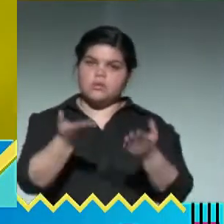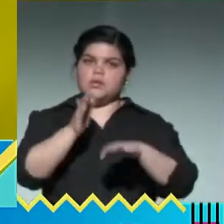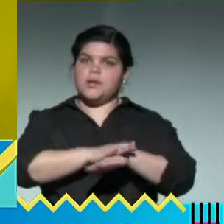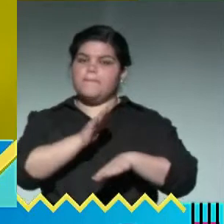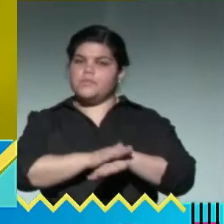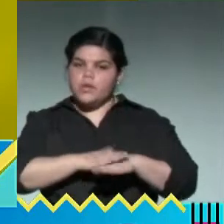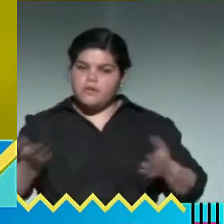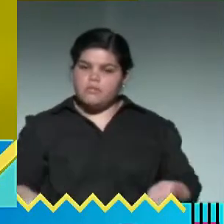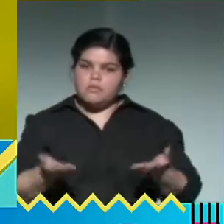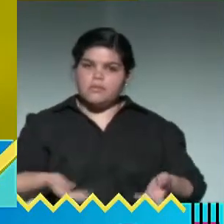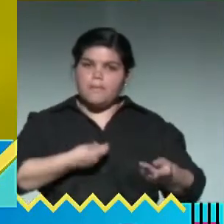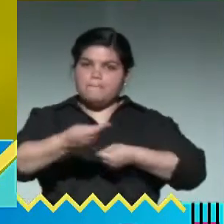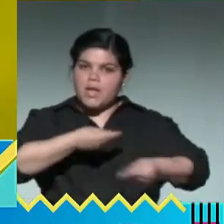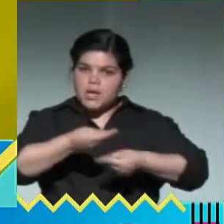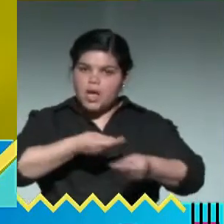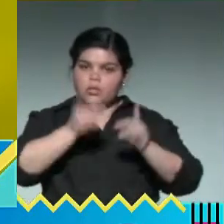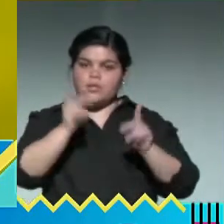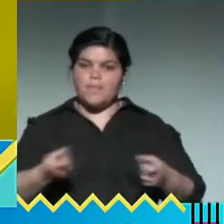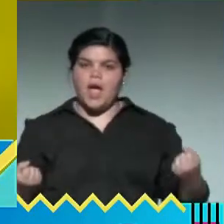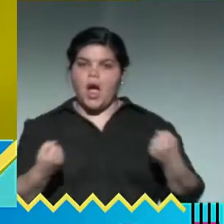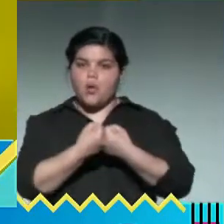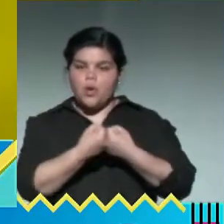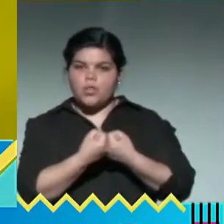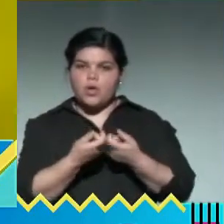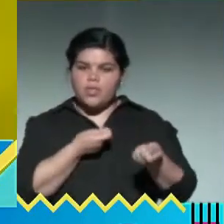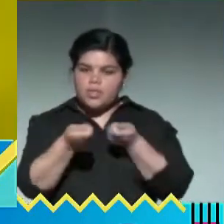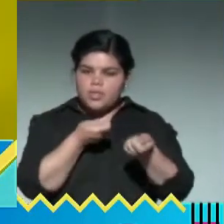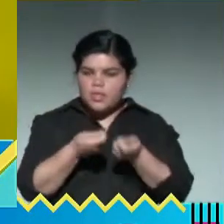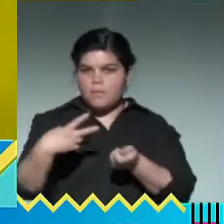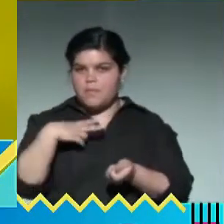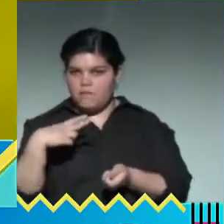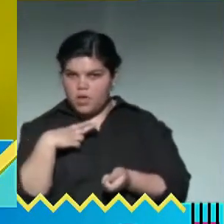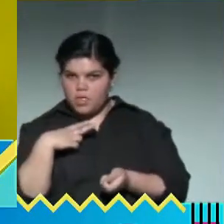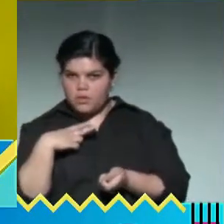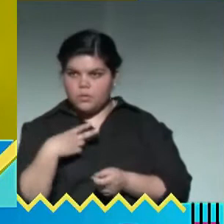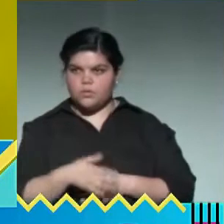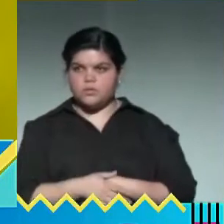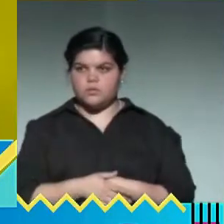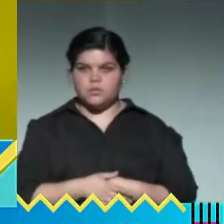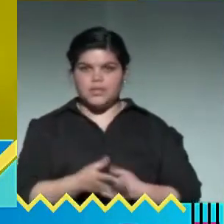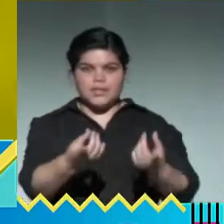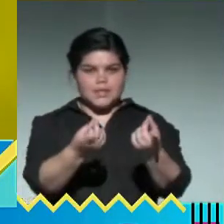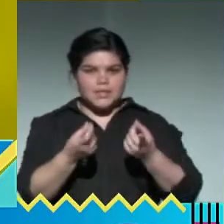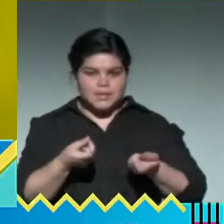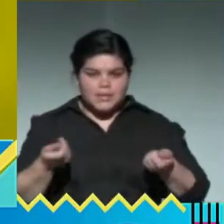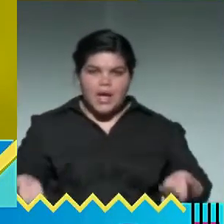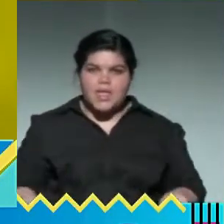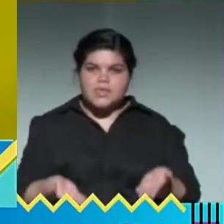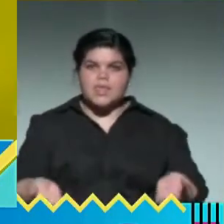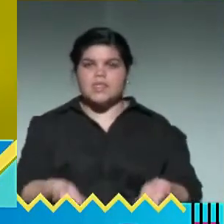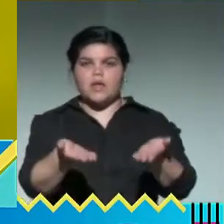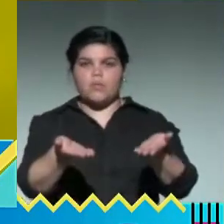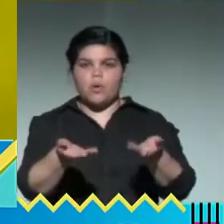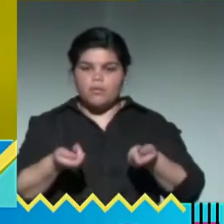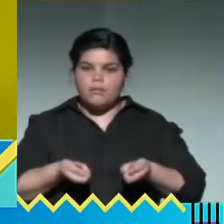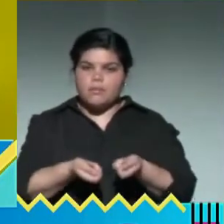nuevos mercados y tiene que ser un socio estratégico del sector privado. Entonces me parece que generar algunos incentivos con